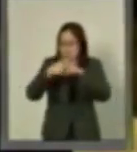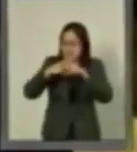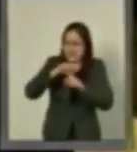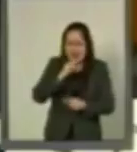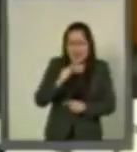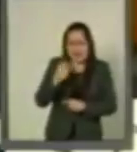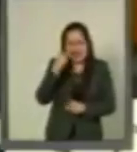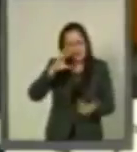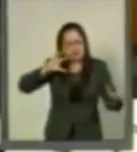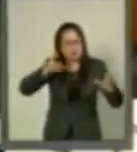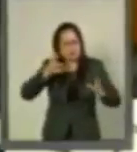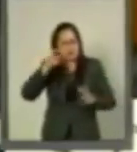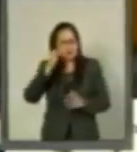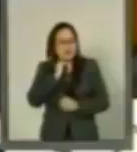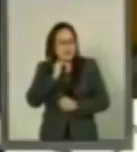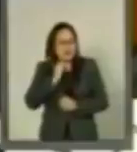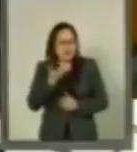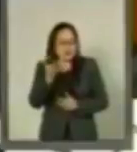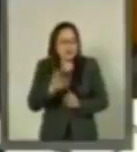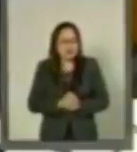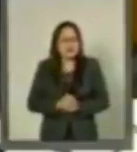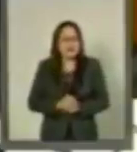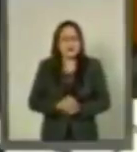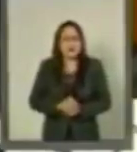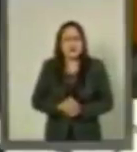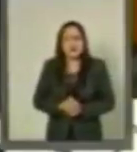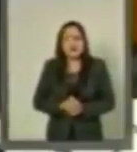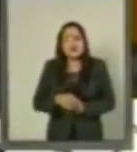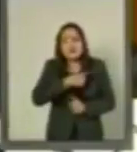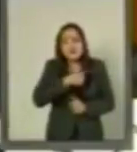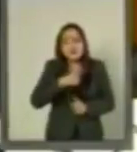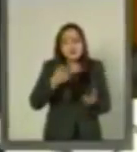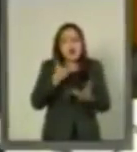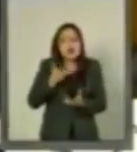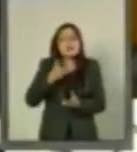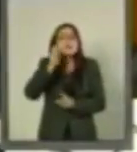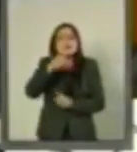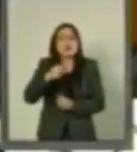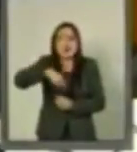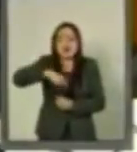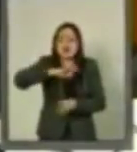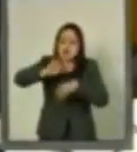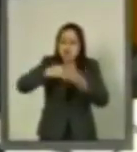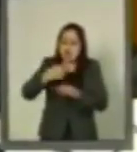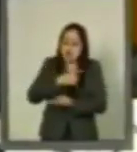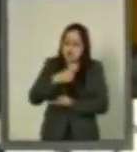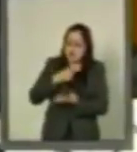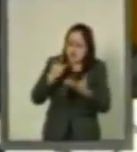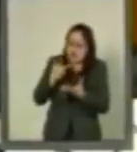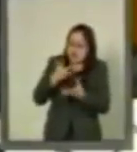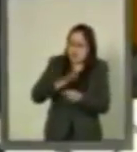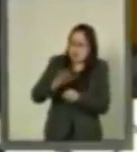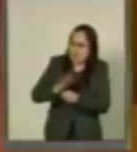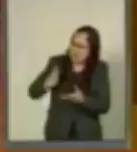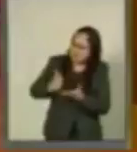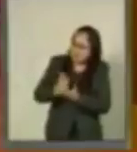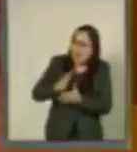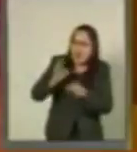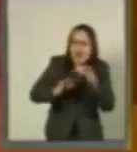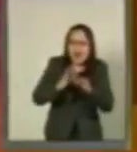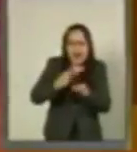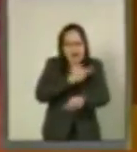desastre, senador. Lo que tenemos que hacer es entrarle todos, con toda la fuerza del Estado, a solucionar este